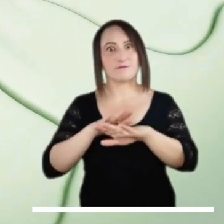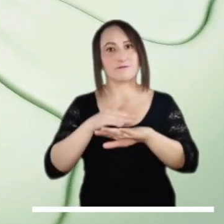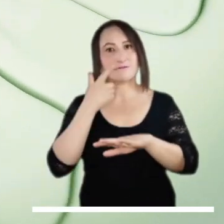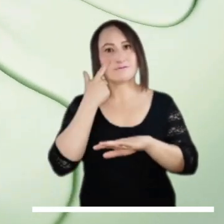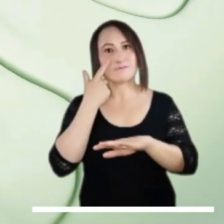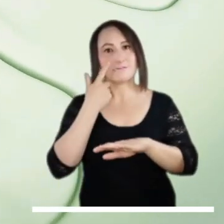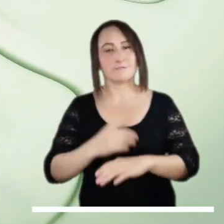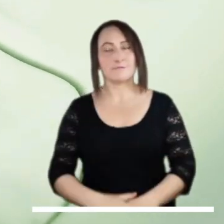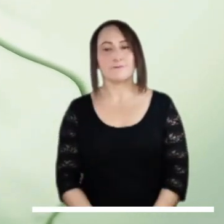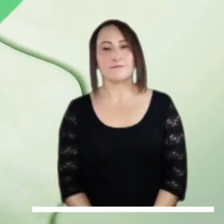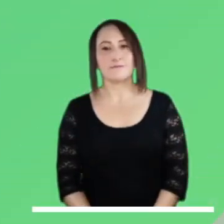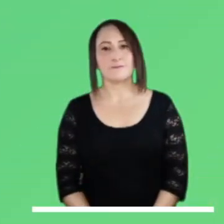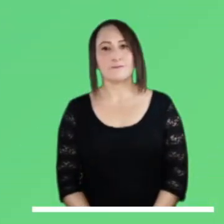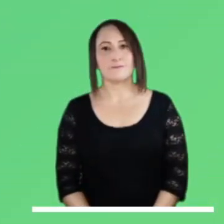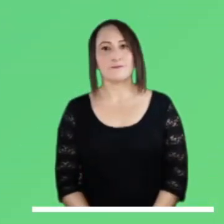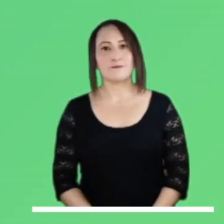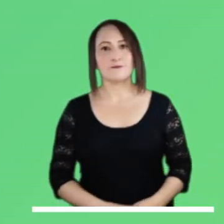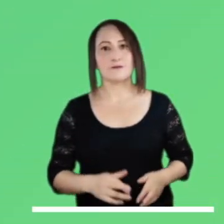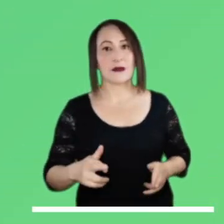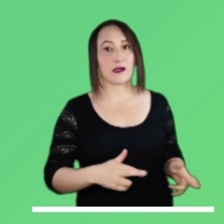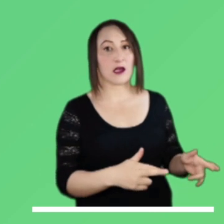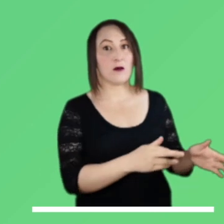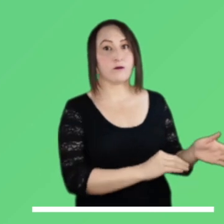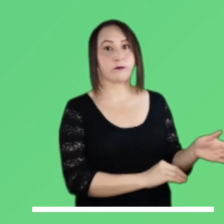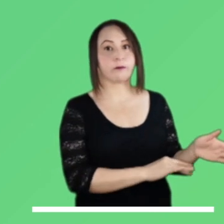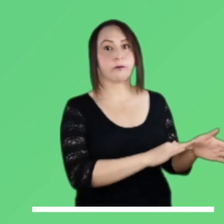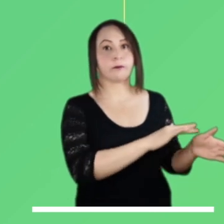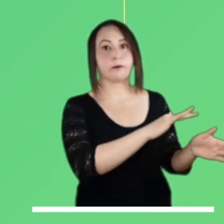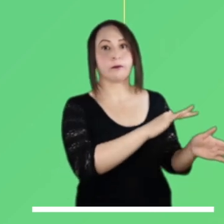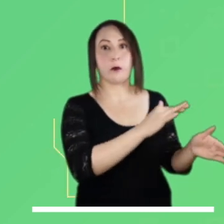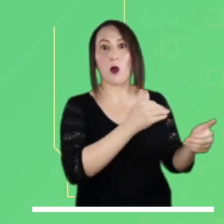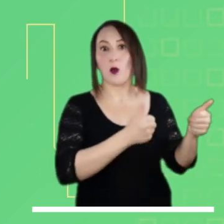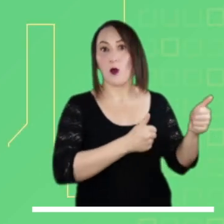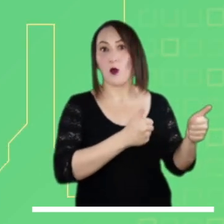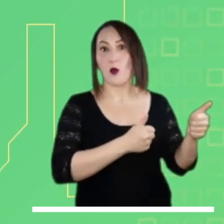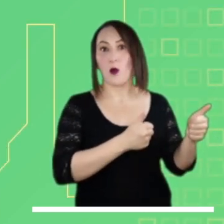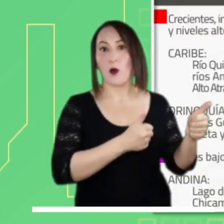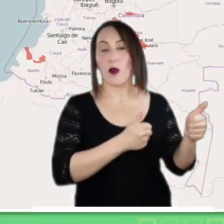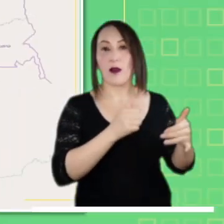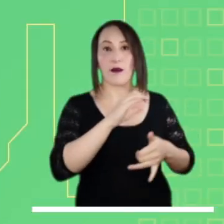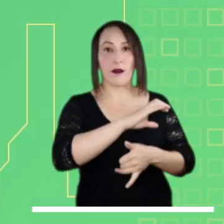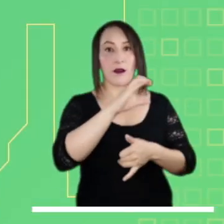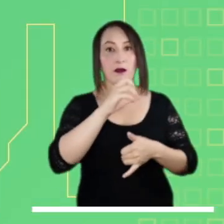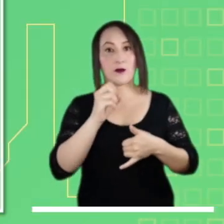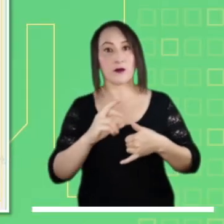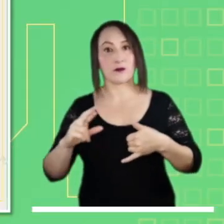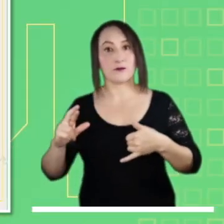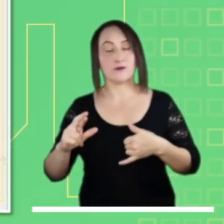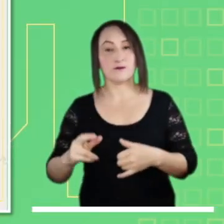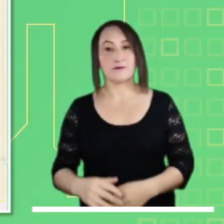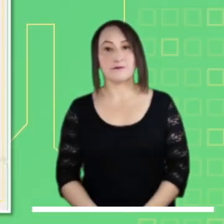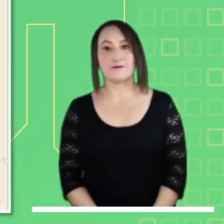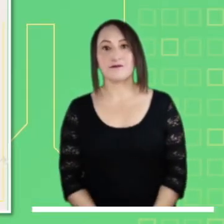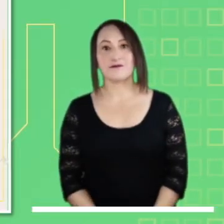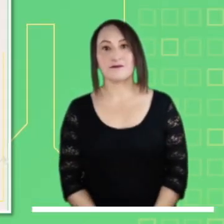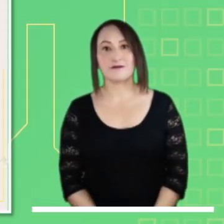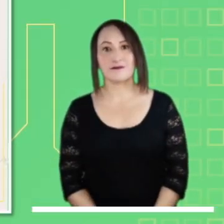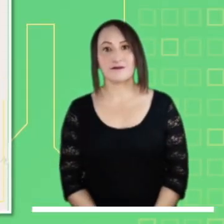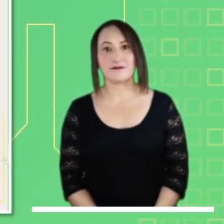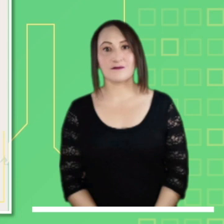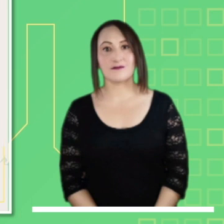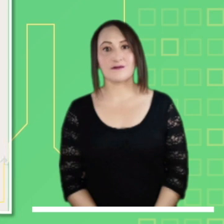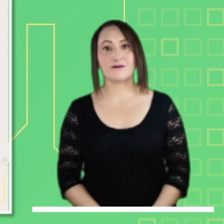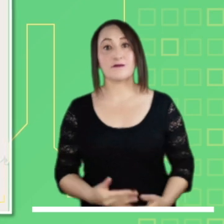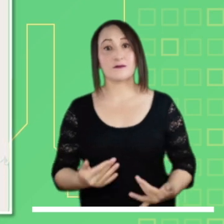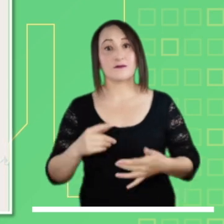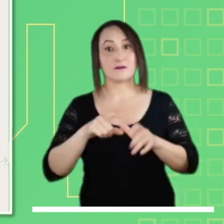Bogotá. Veamos ahora las alertas que se encuentran activas. Se registran crecientes importantes en varios ríos afluentes al Caribe y